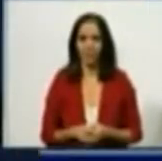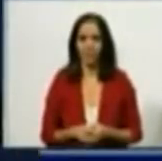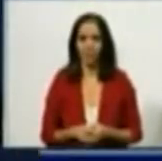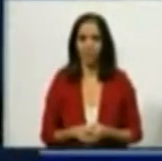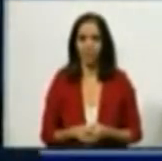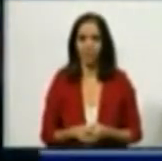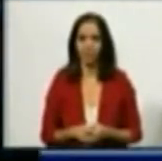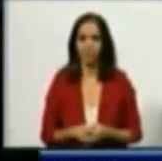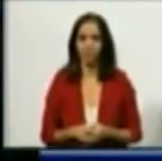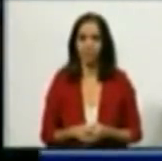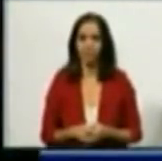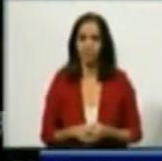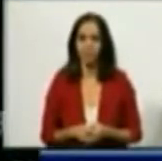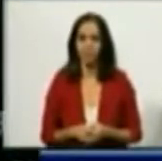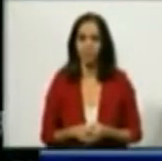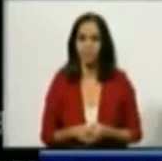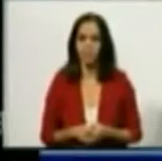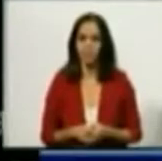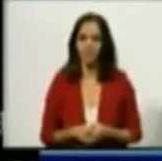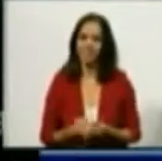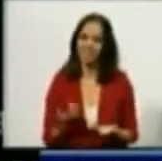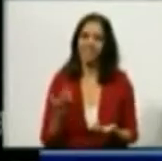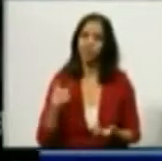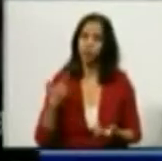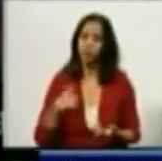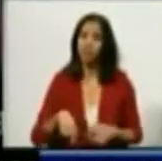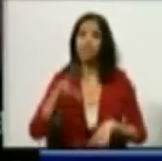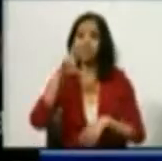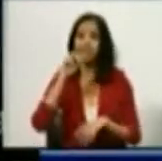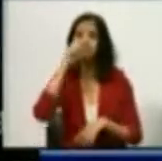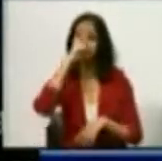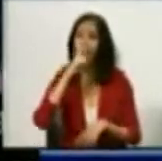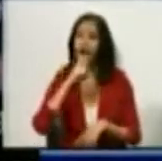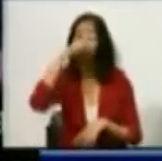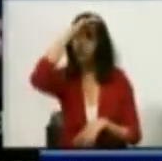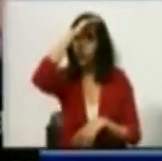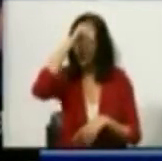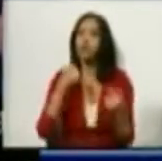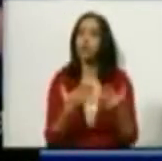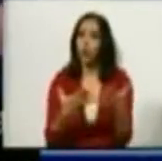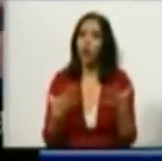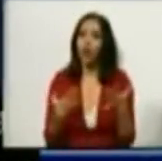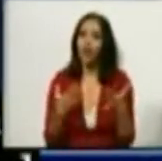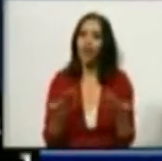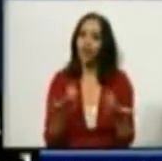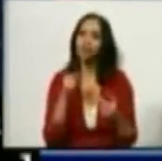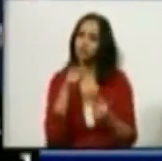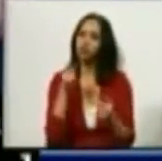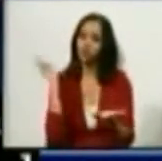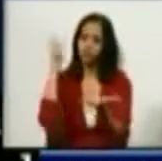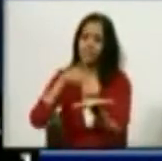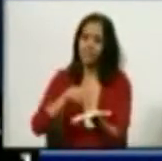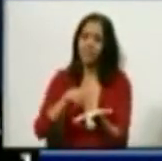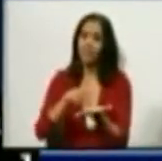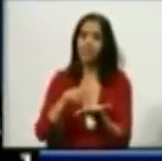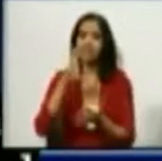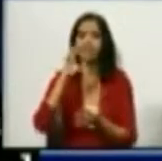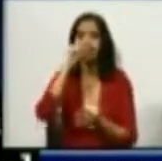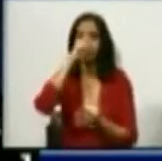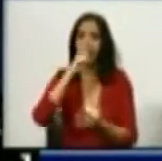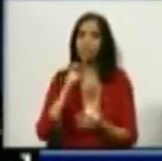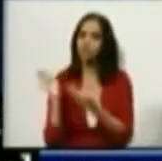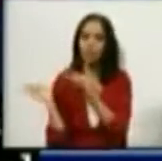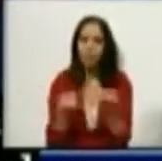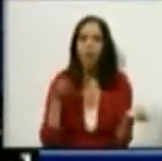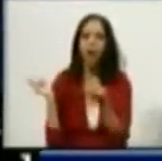y le dije tardamos 30 años dólares lograr convencerte que vengas porque hace más de 30 años que le invito